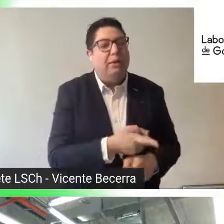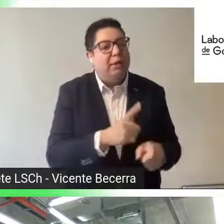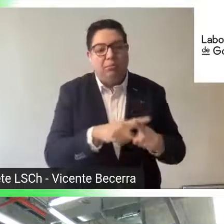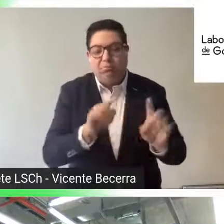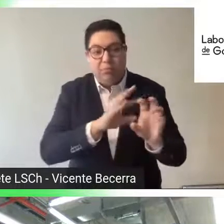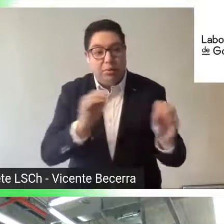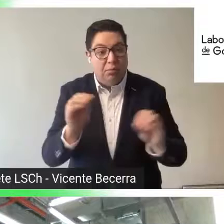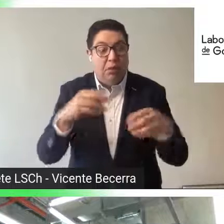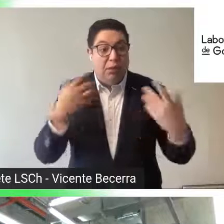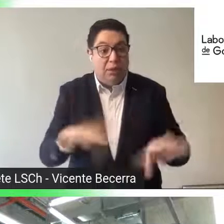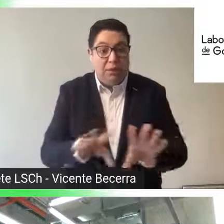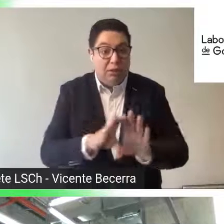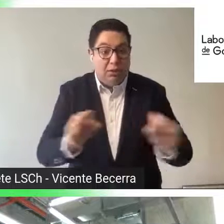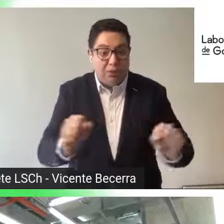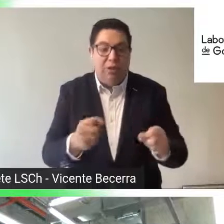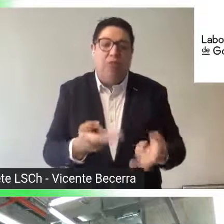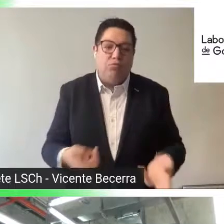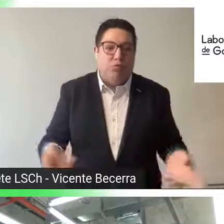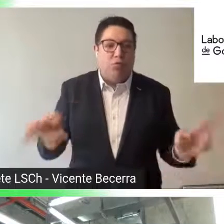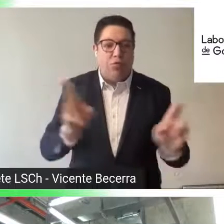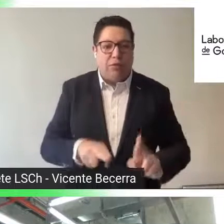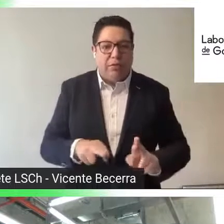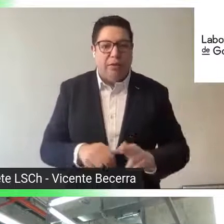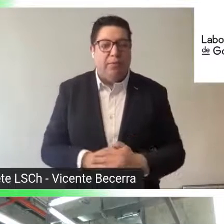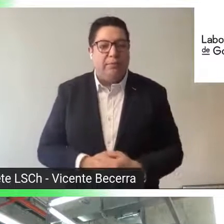ya habían vuelto todo, reanudar.